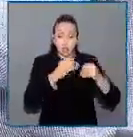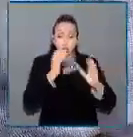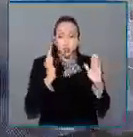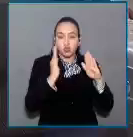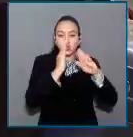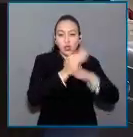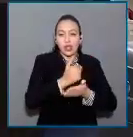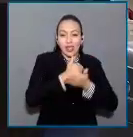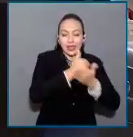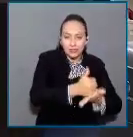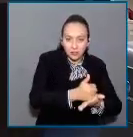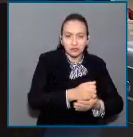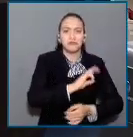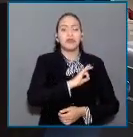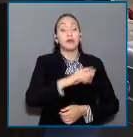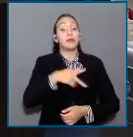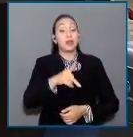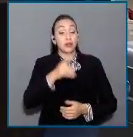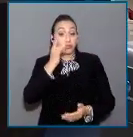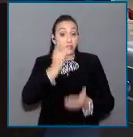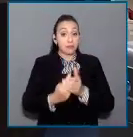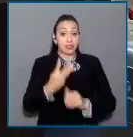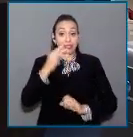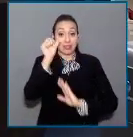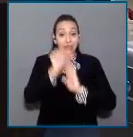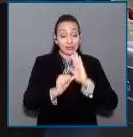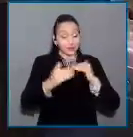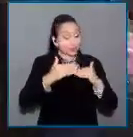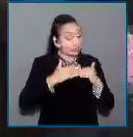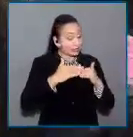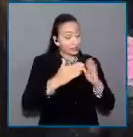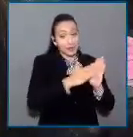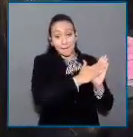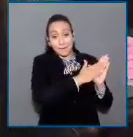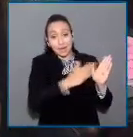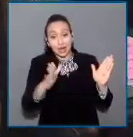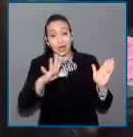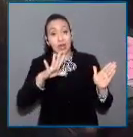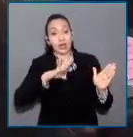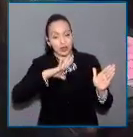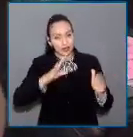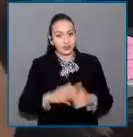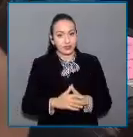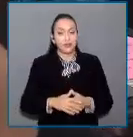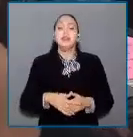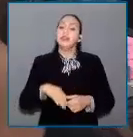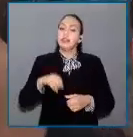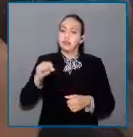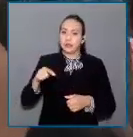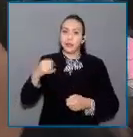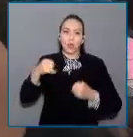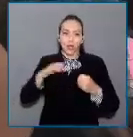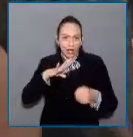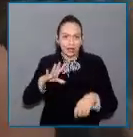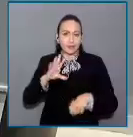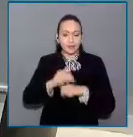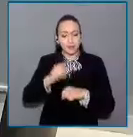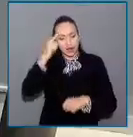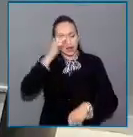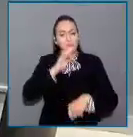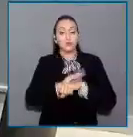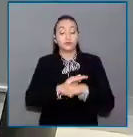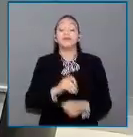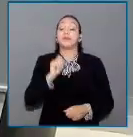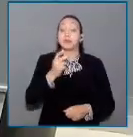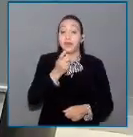intervalo no mayor a 3 meses el procedimiento judicial sin retirar las medidas provisionales otorgadas. También indicó en qué casos